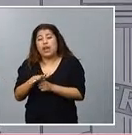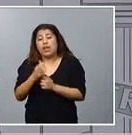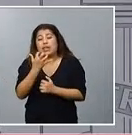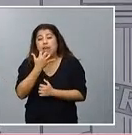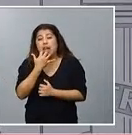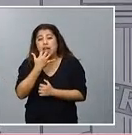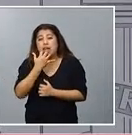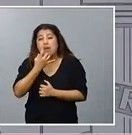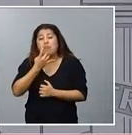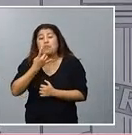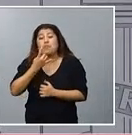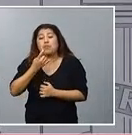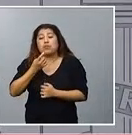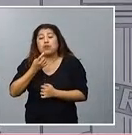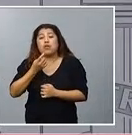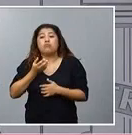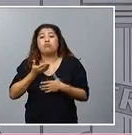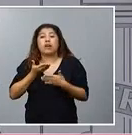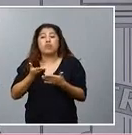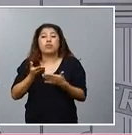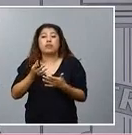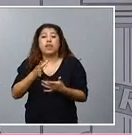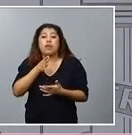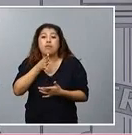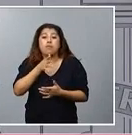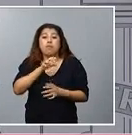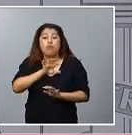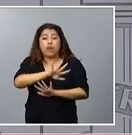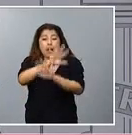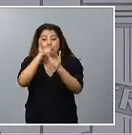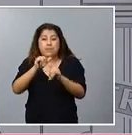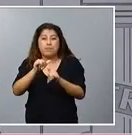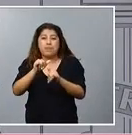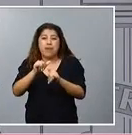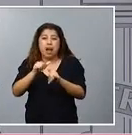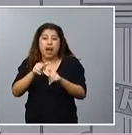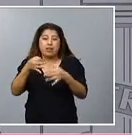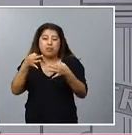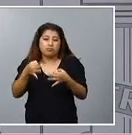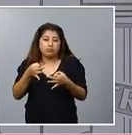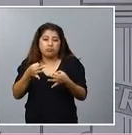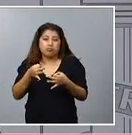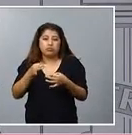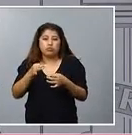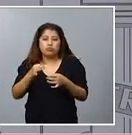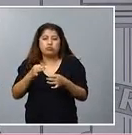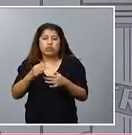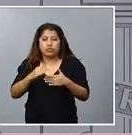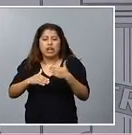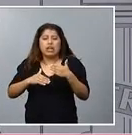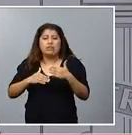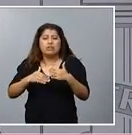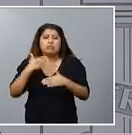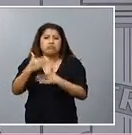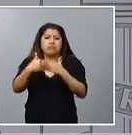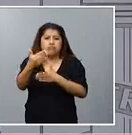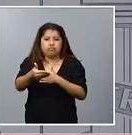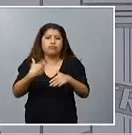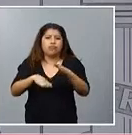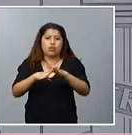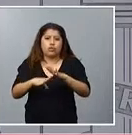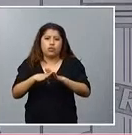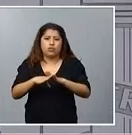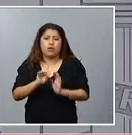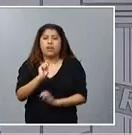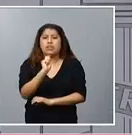para construir las bases para una paz justa y duradera. Y esa paz justa y duradera pasa forzosamente, indefectiblemente, por la